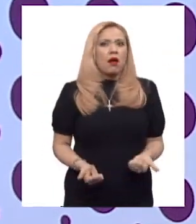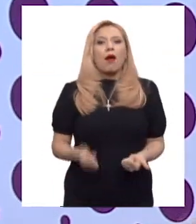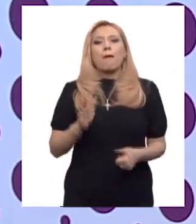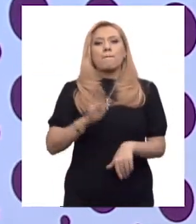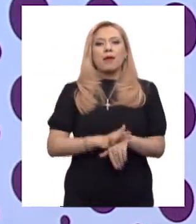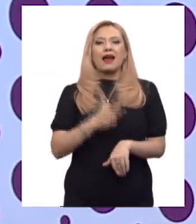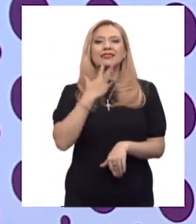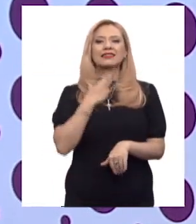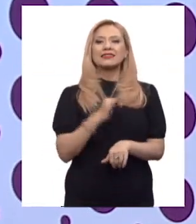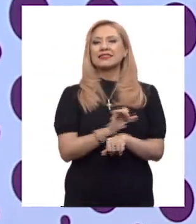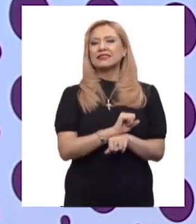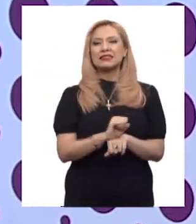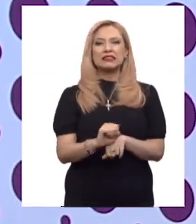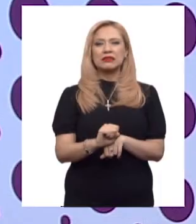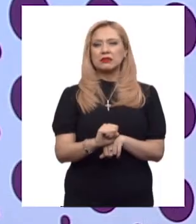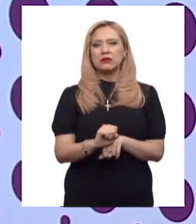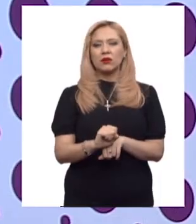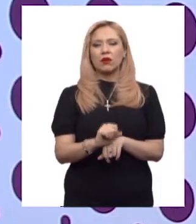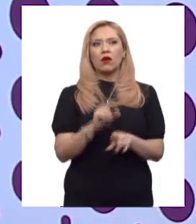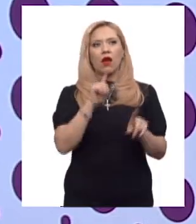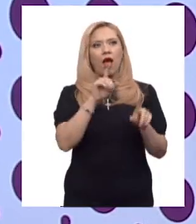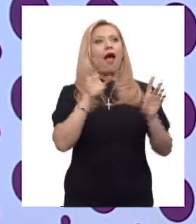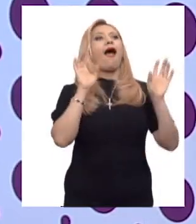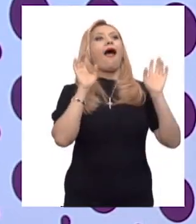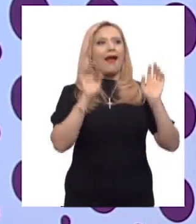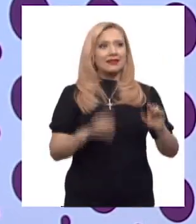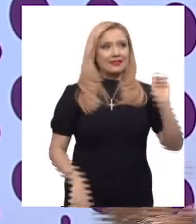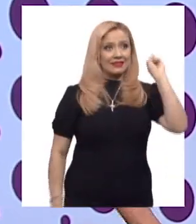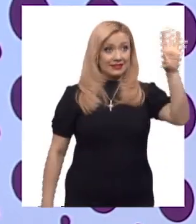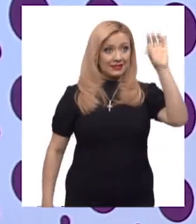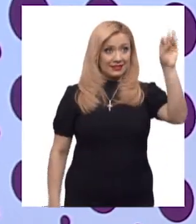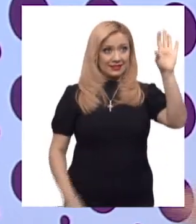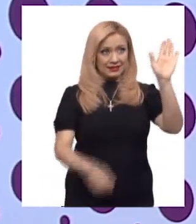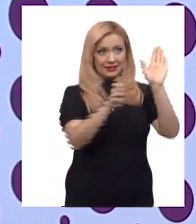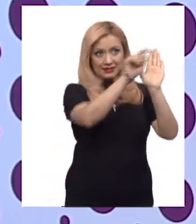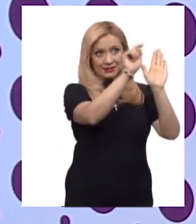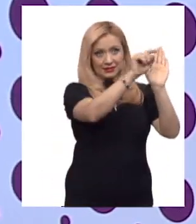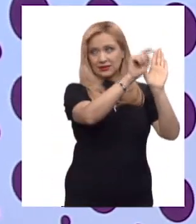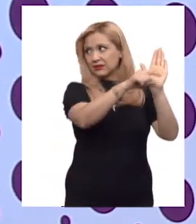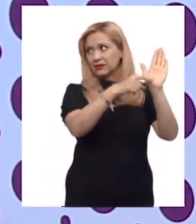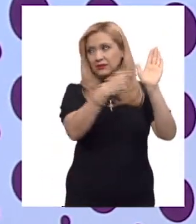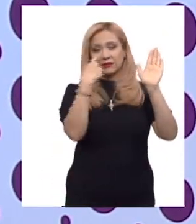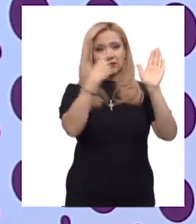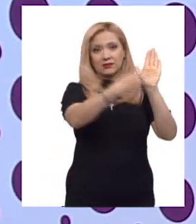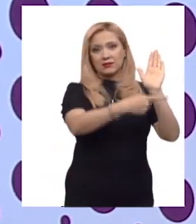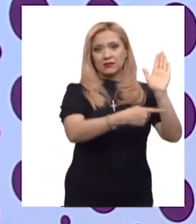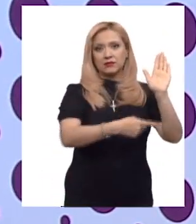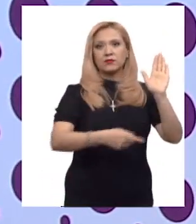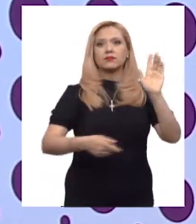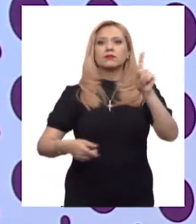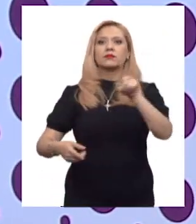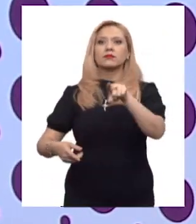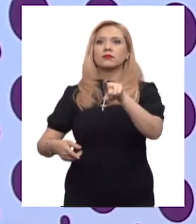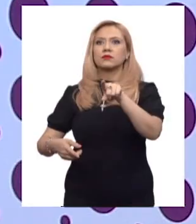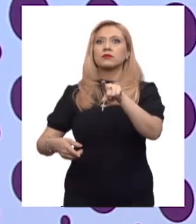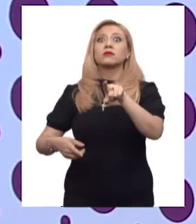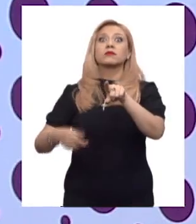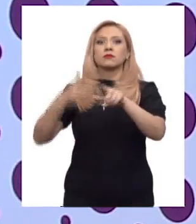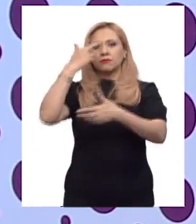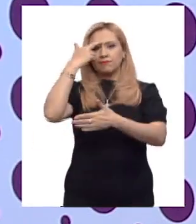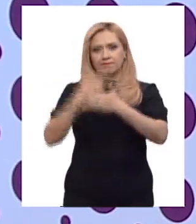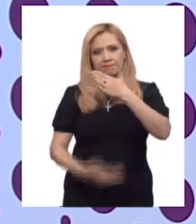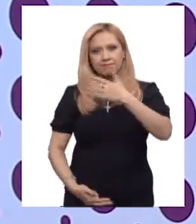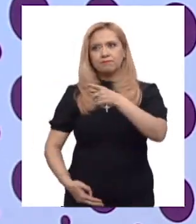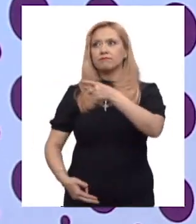algo que les está afectando a sus derechos y los active no solamente en el combate a estas irregularidades, sino los active como defensores